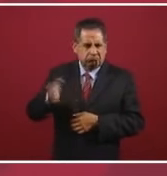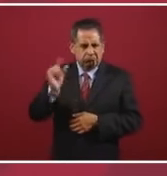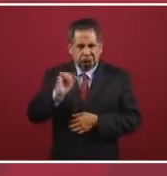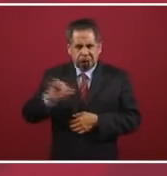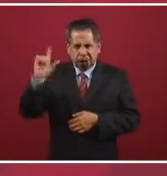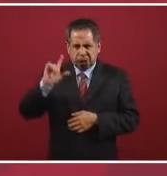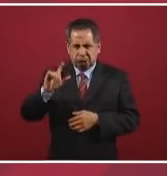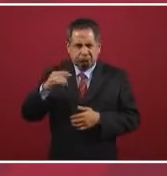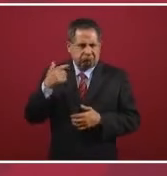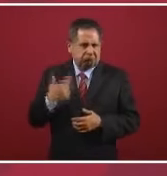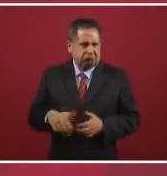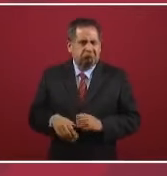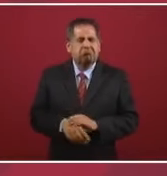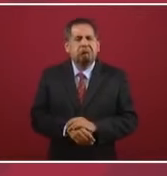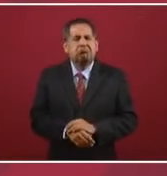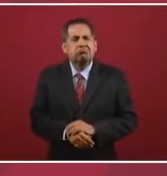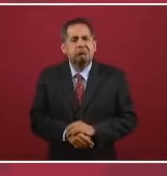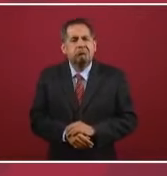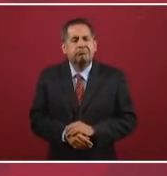profesional